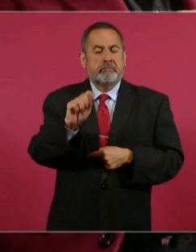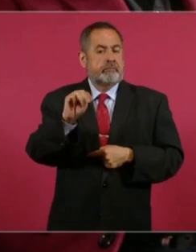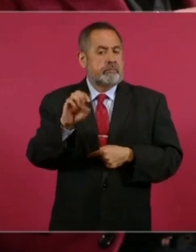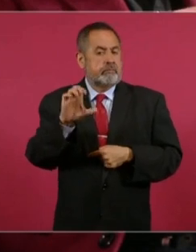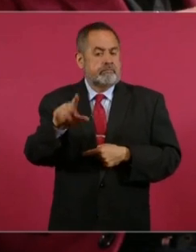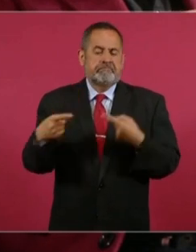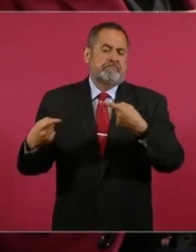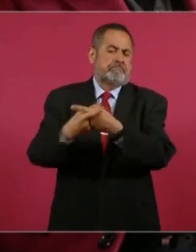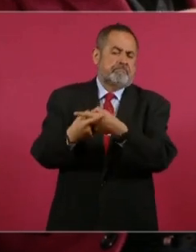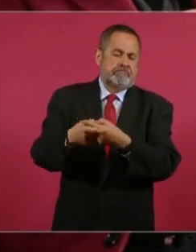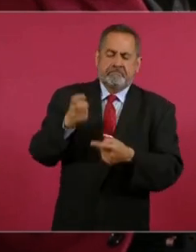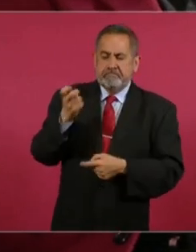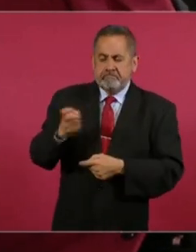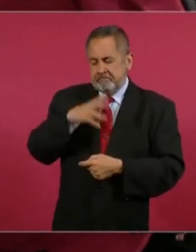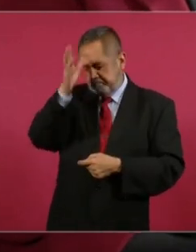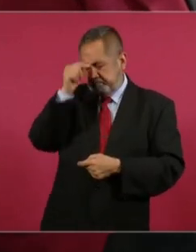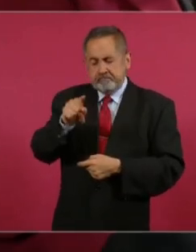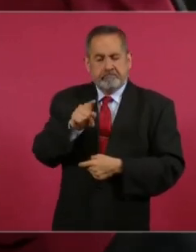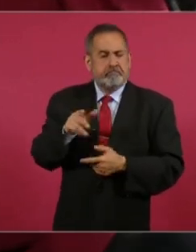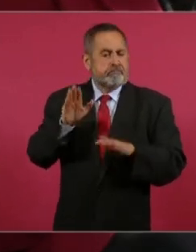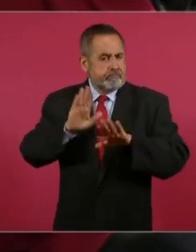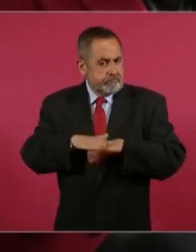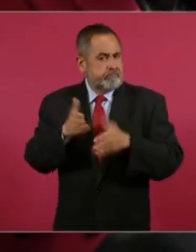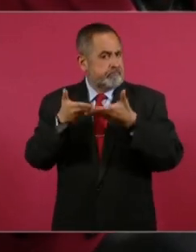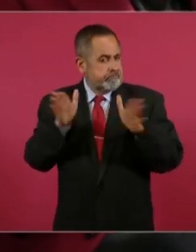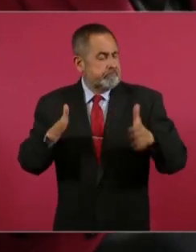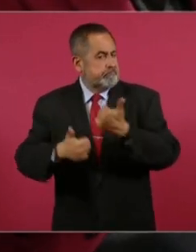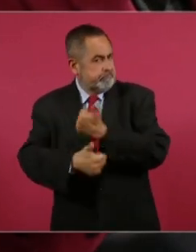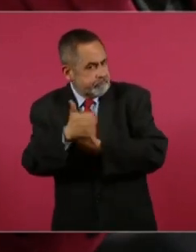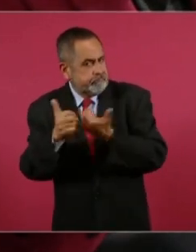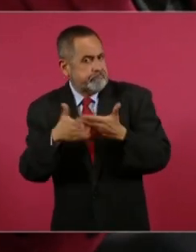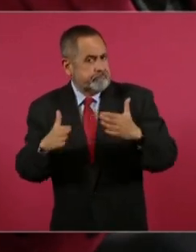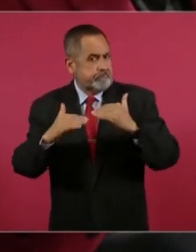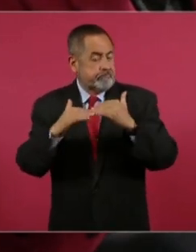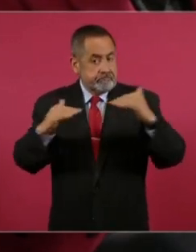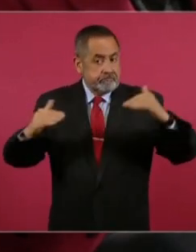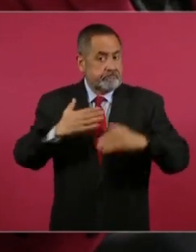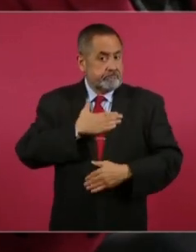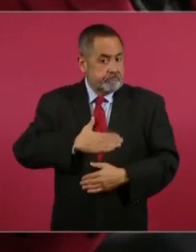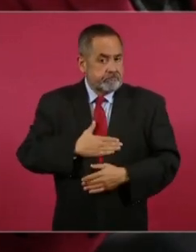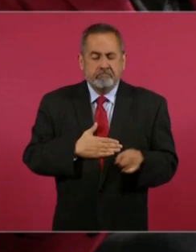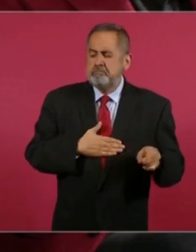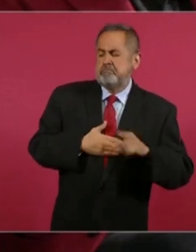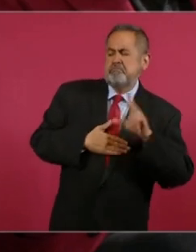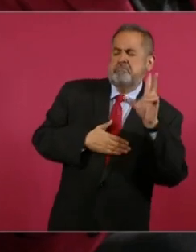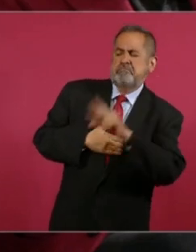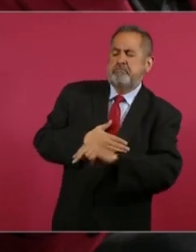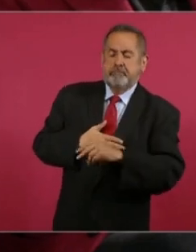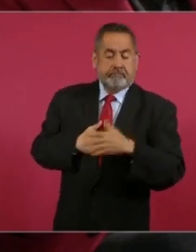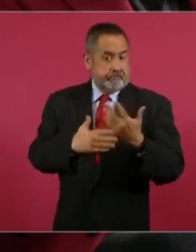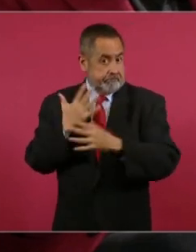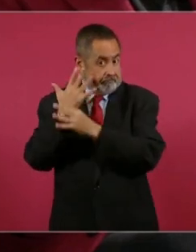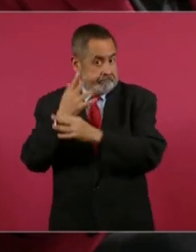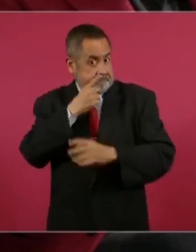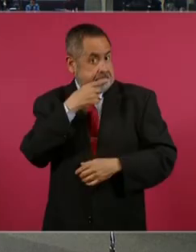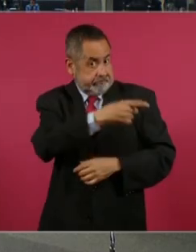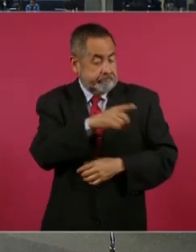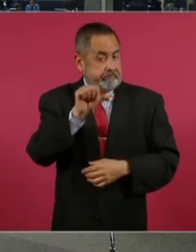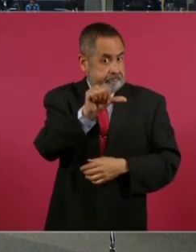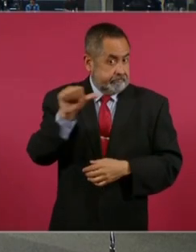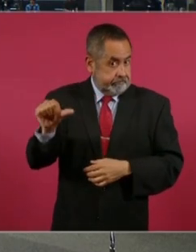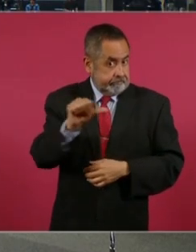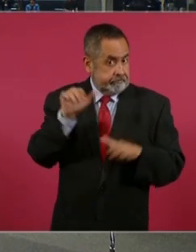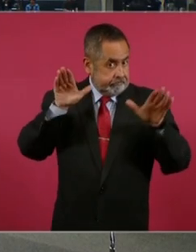México-Estados Unidos en materia de apertura y competencia. También ha expresado que las recientes decisiones